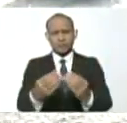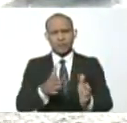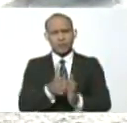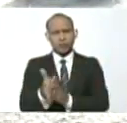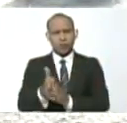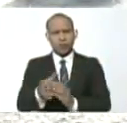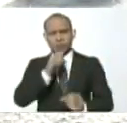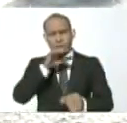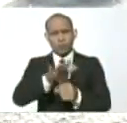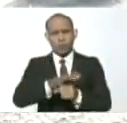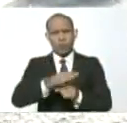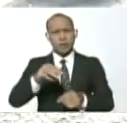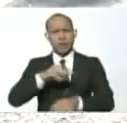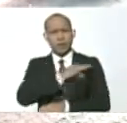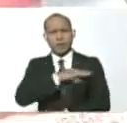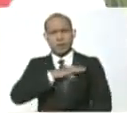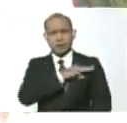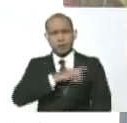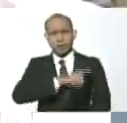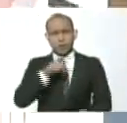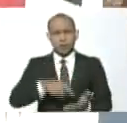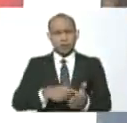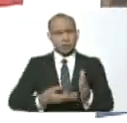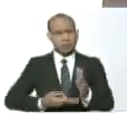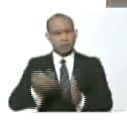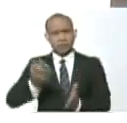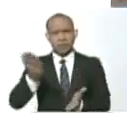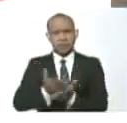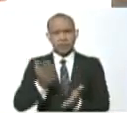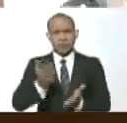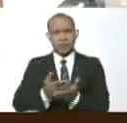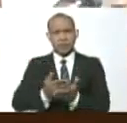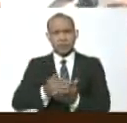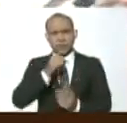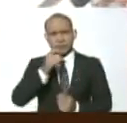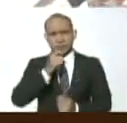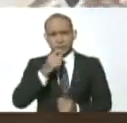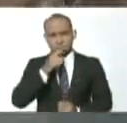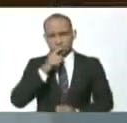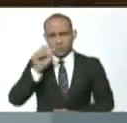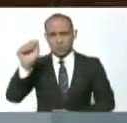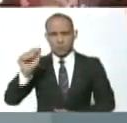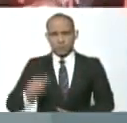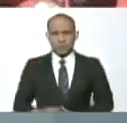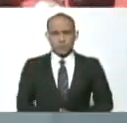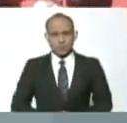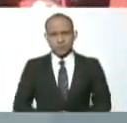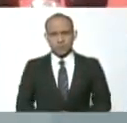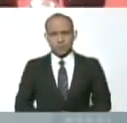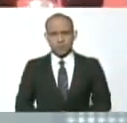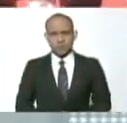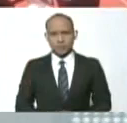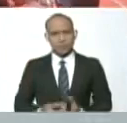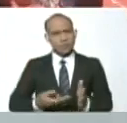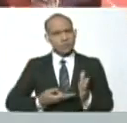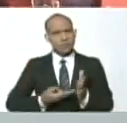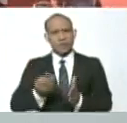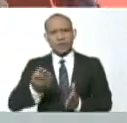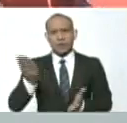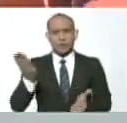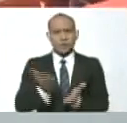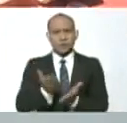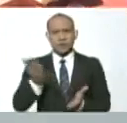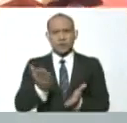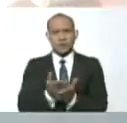de esta misión legal es siempre adelante mi comandante jefe leales siempre